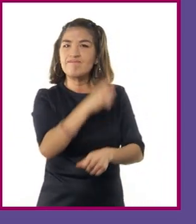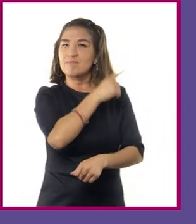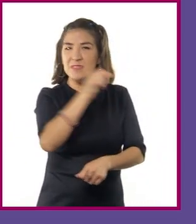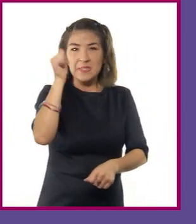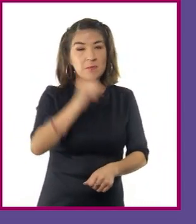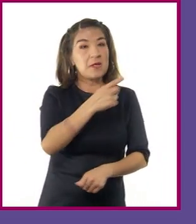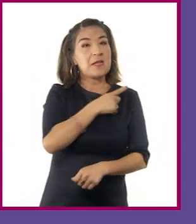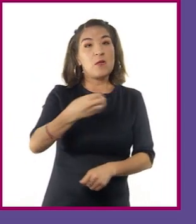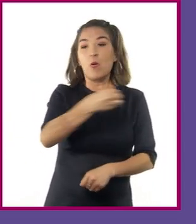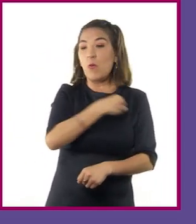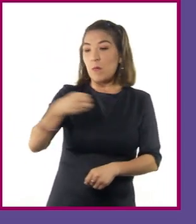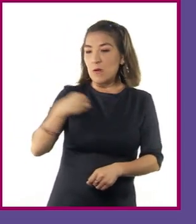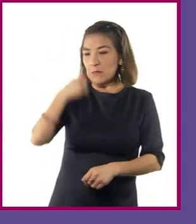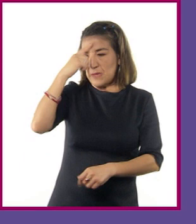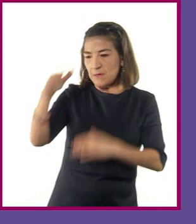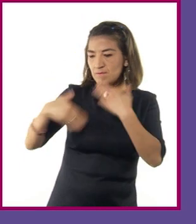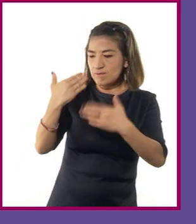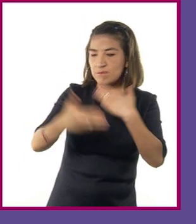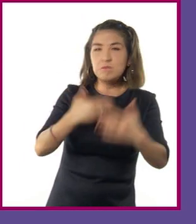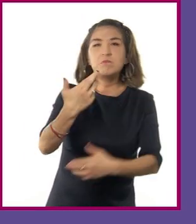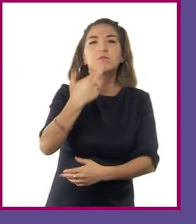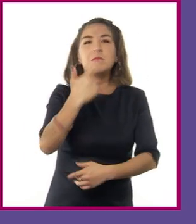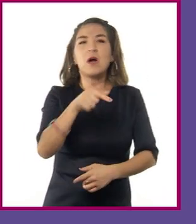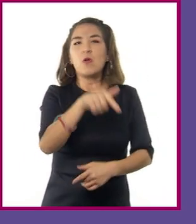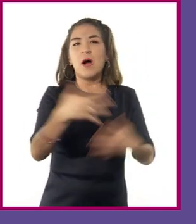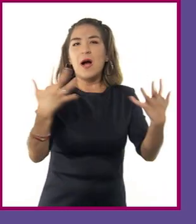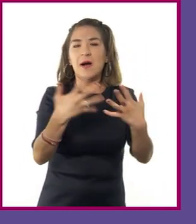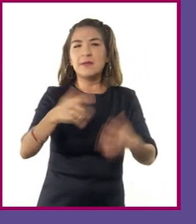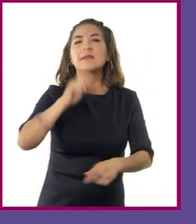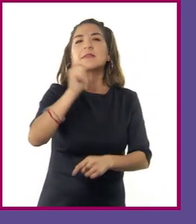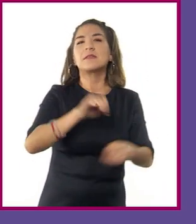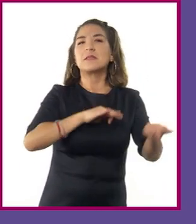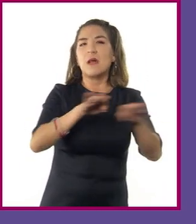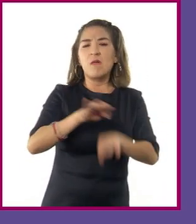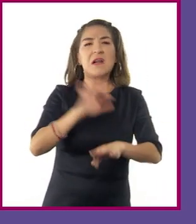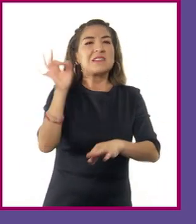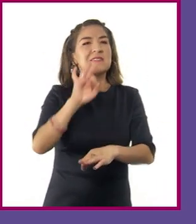sienten obligadas a mejorar su desempeño y evitar